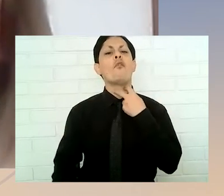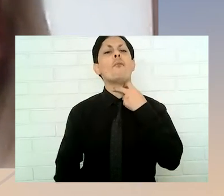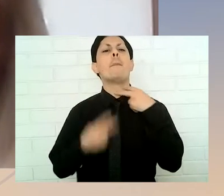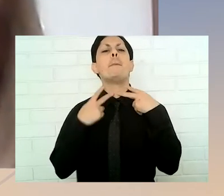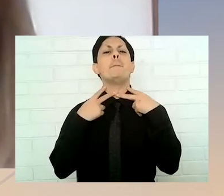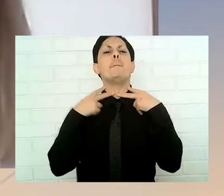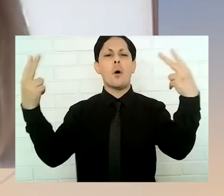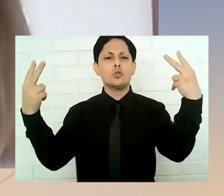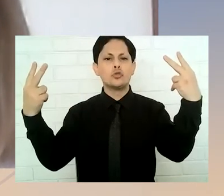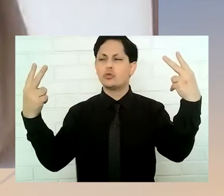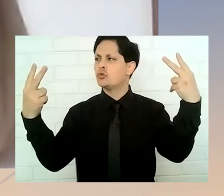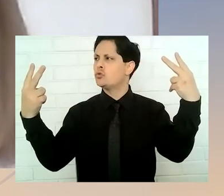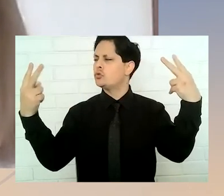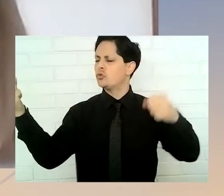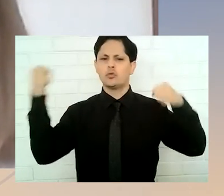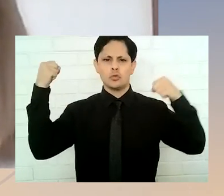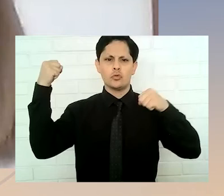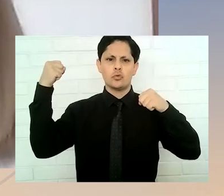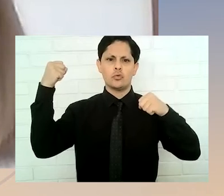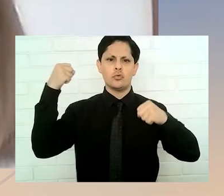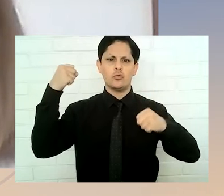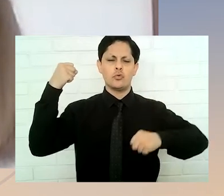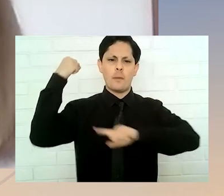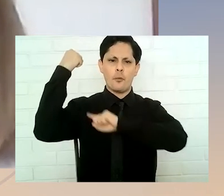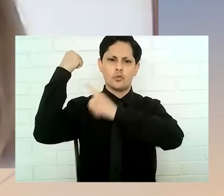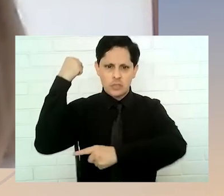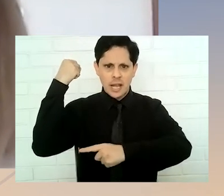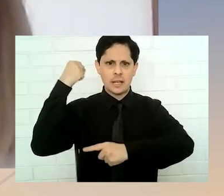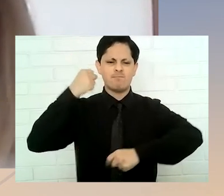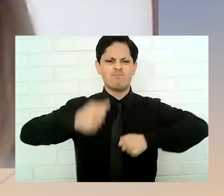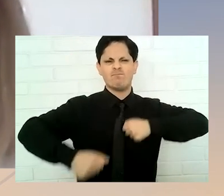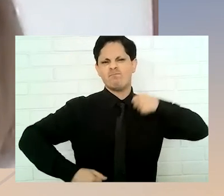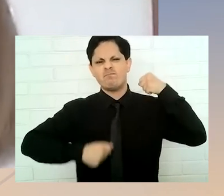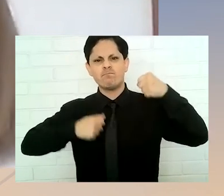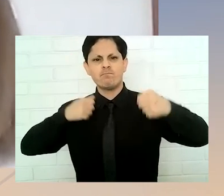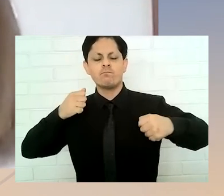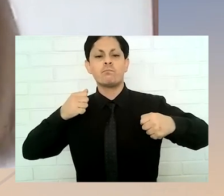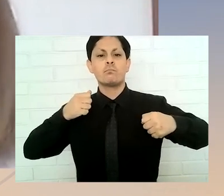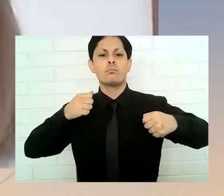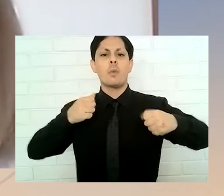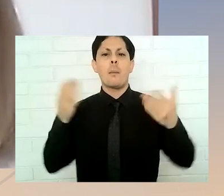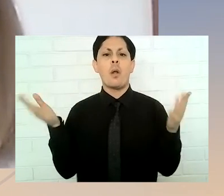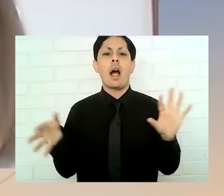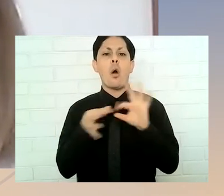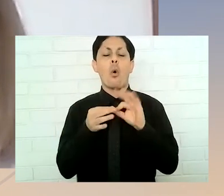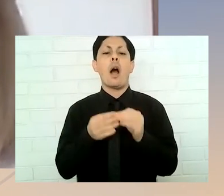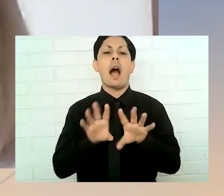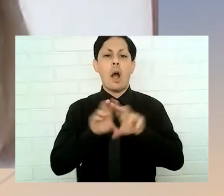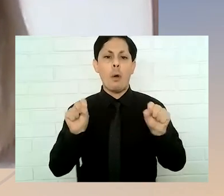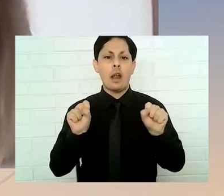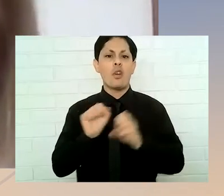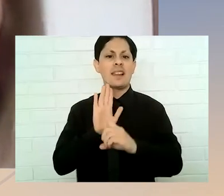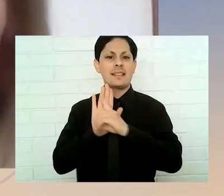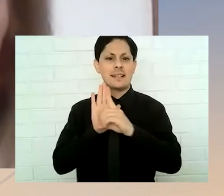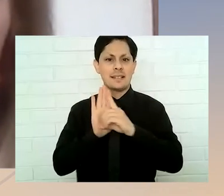después de reflexionar y ponerse de acuerdo, para ver cómo se cambia el decreto